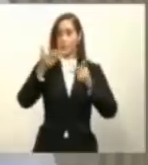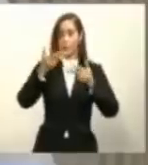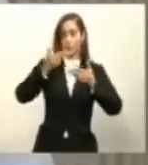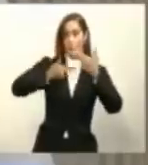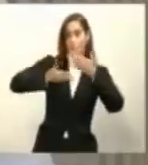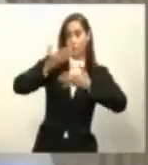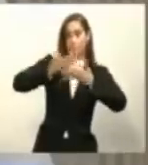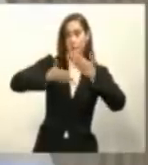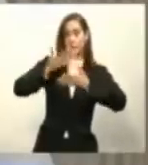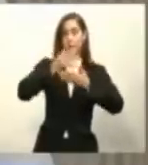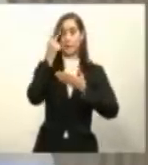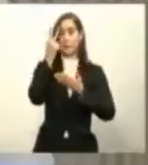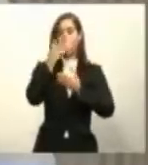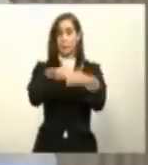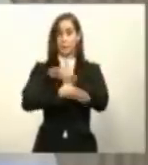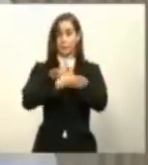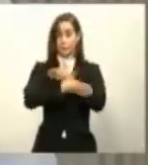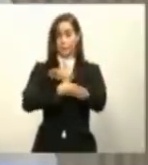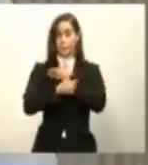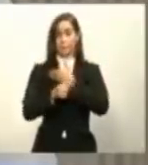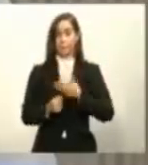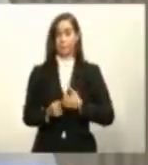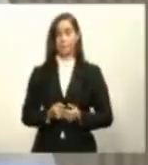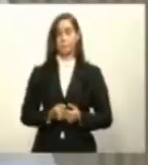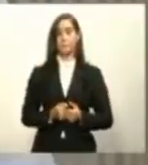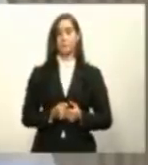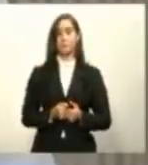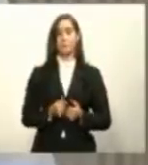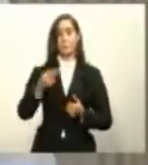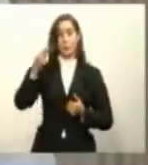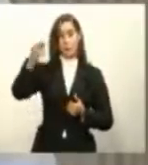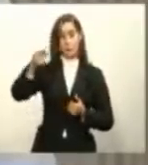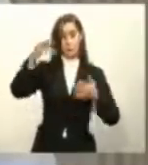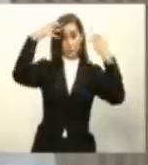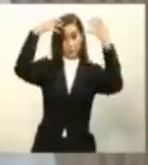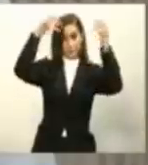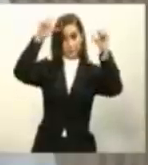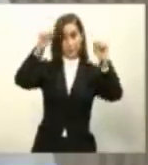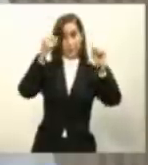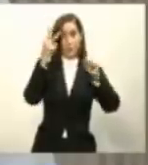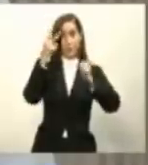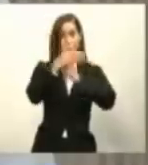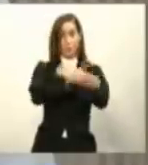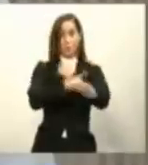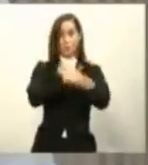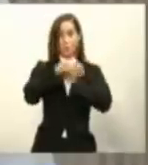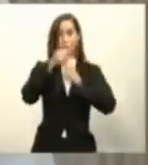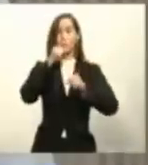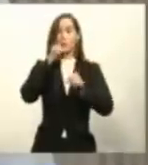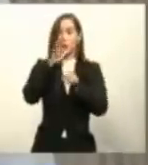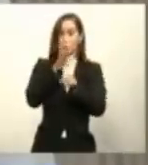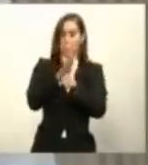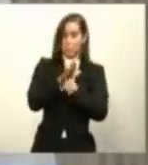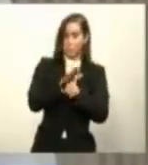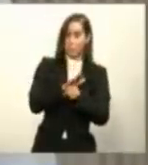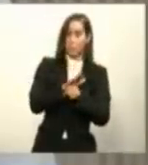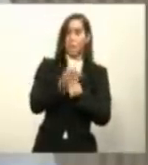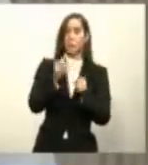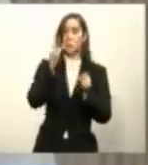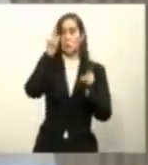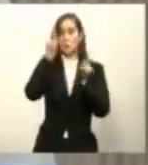entre las dos naciones. Los dos jefes de Estado reafirmaron su voluntad